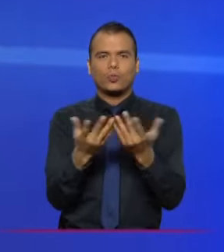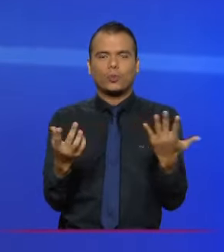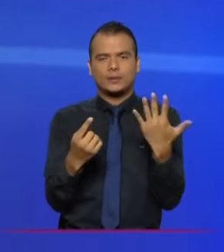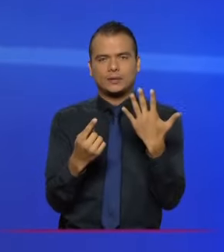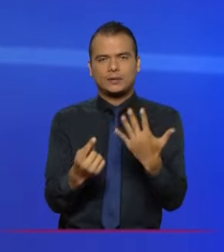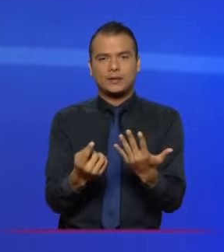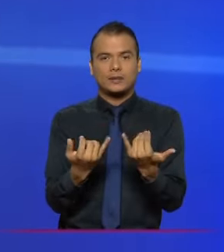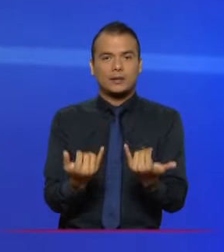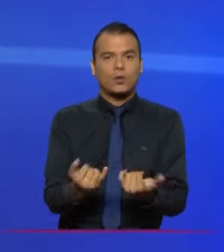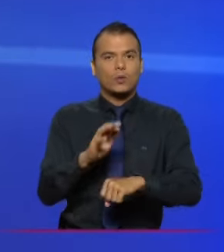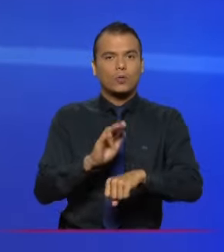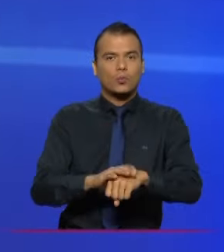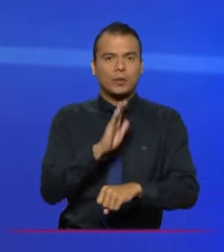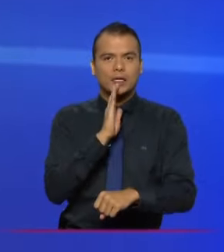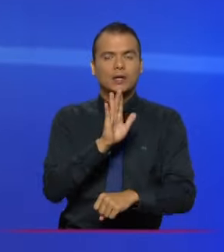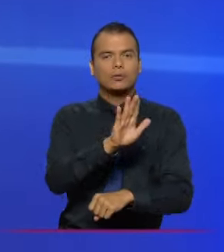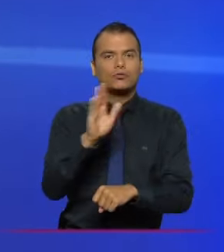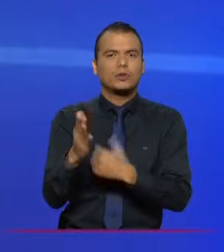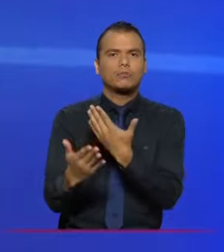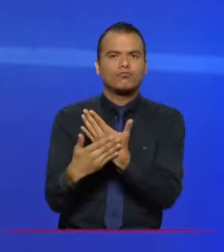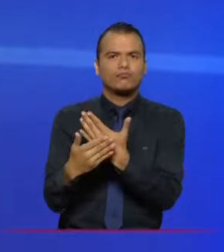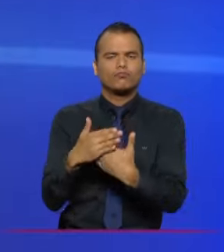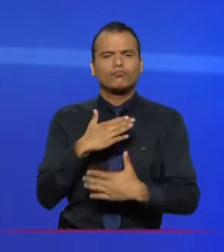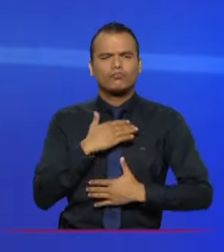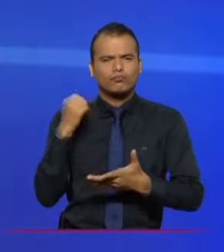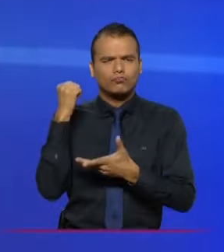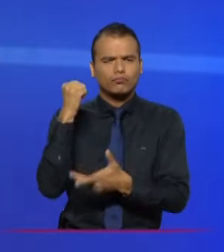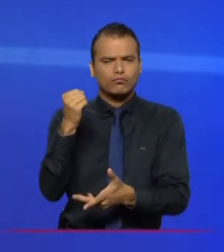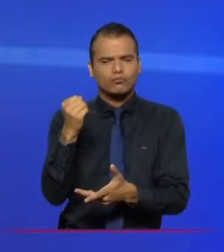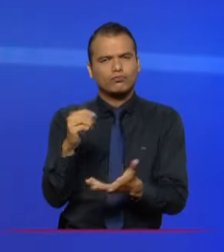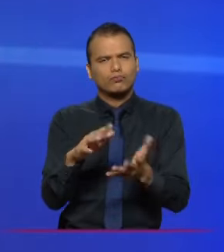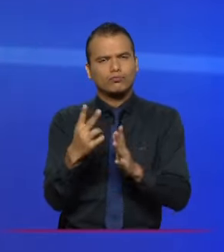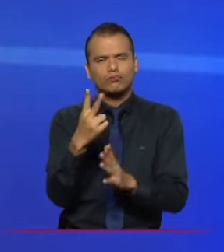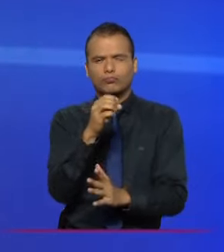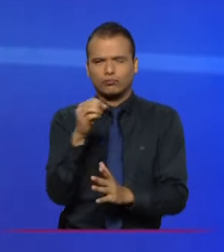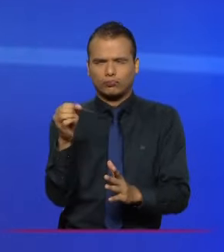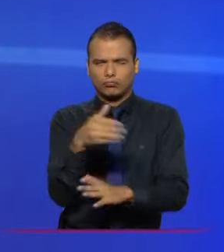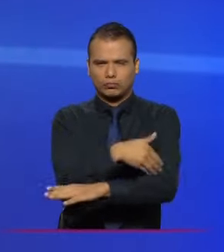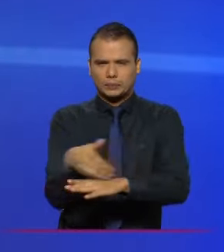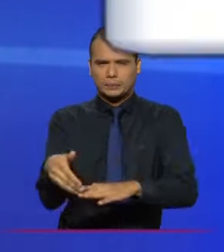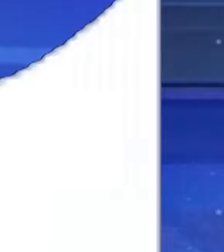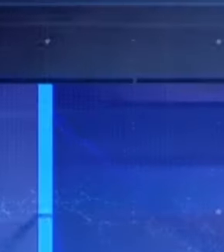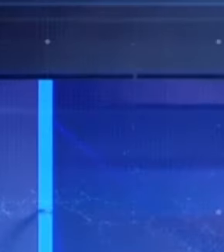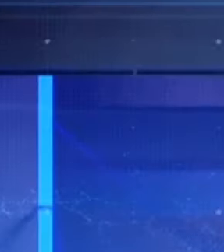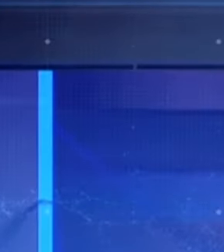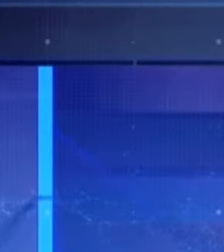responsables de estos atentados ronda los 200 millones de